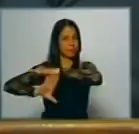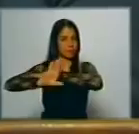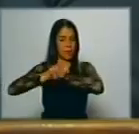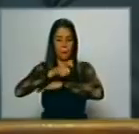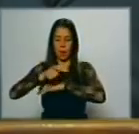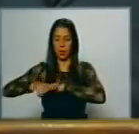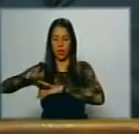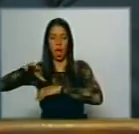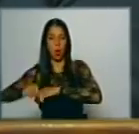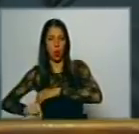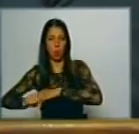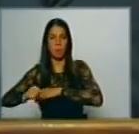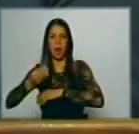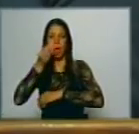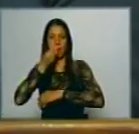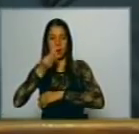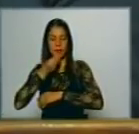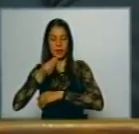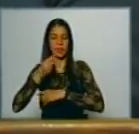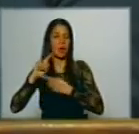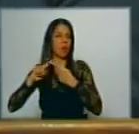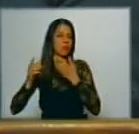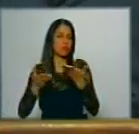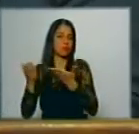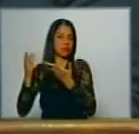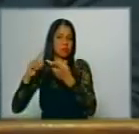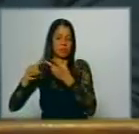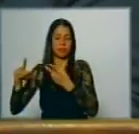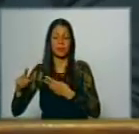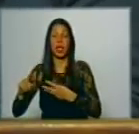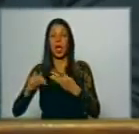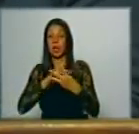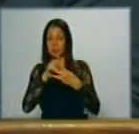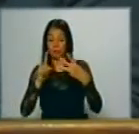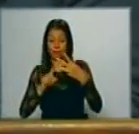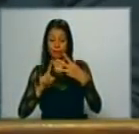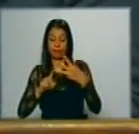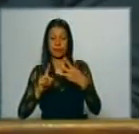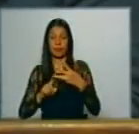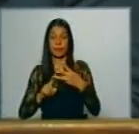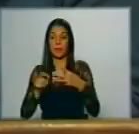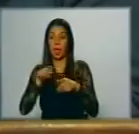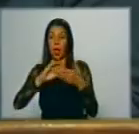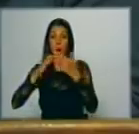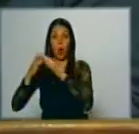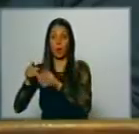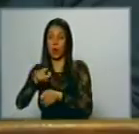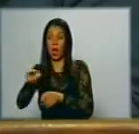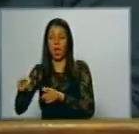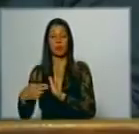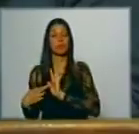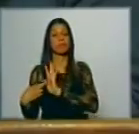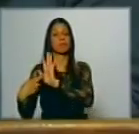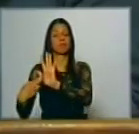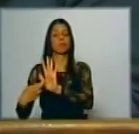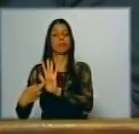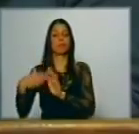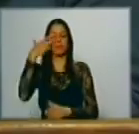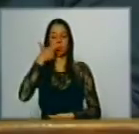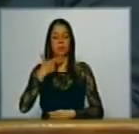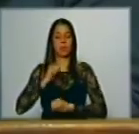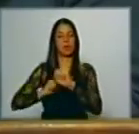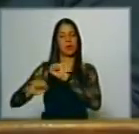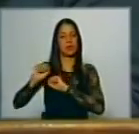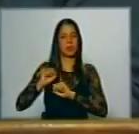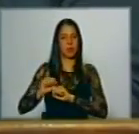en el acceso a los bienes y servicios. 3. Representar los intereses individuales, colectivos